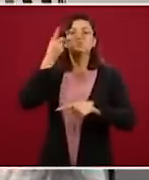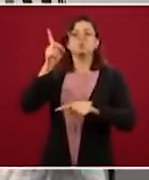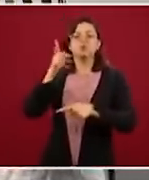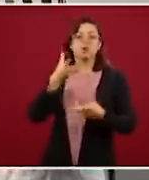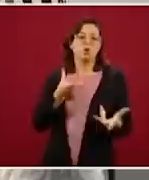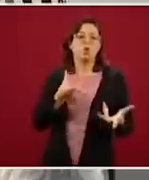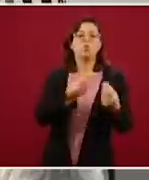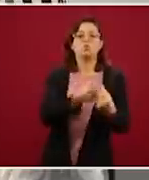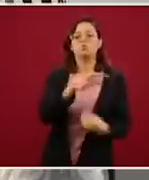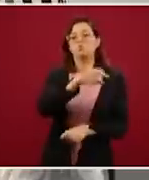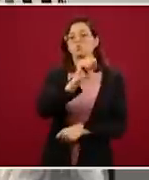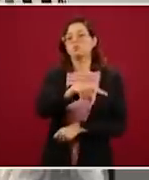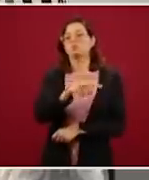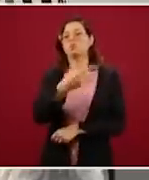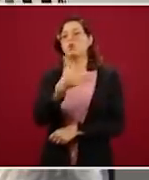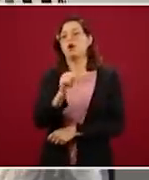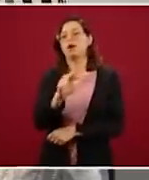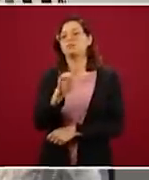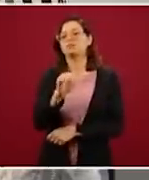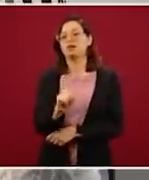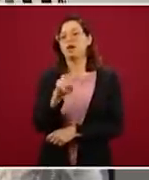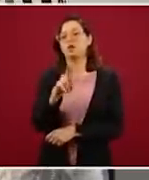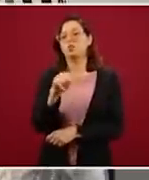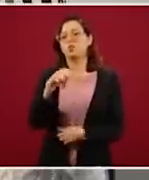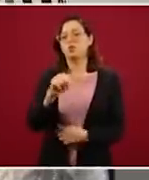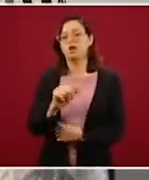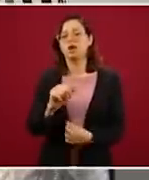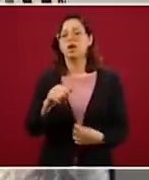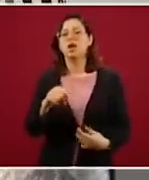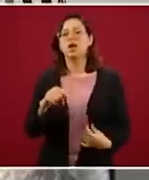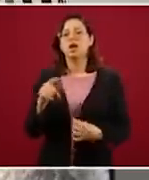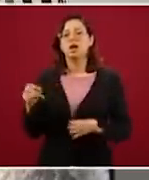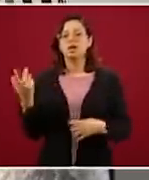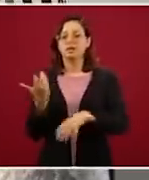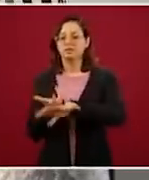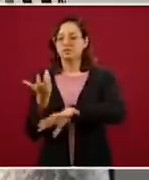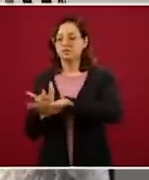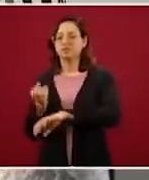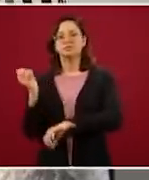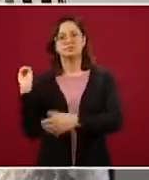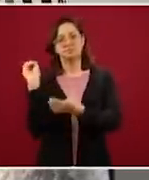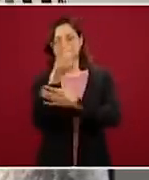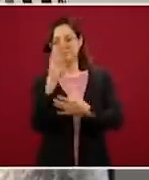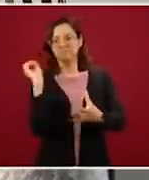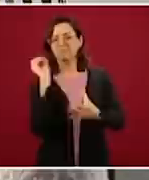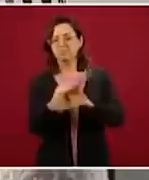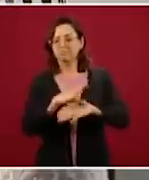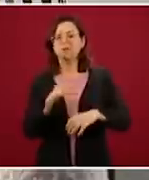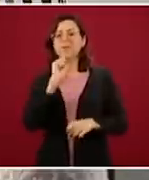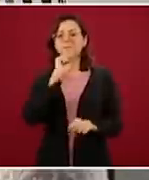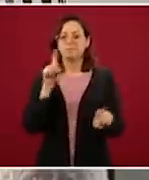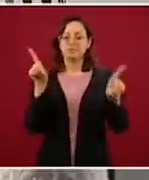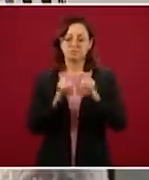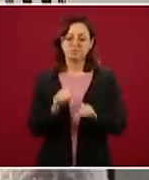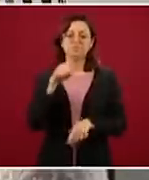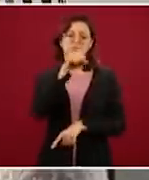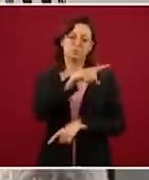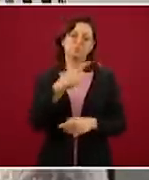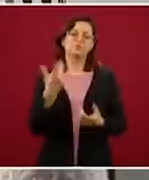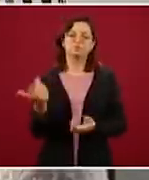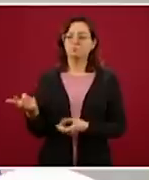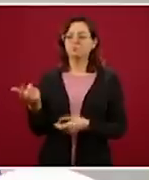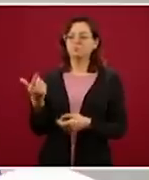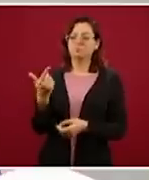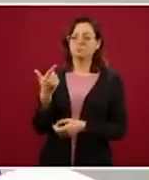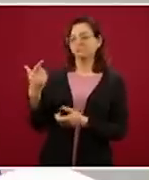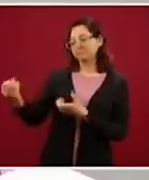con el señor García Luna y sostenía vía los pagos de Panamá a Estados Unidos el nivel de vida, los inmuebles en los cuales vivía el señor García Luna